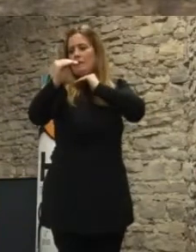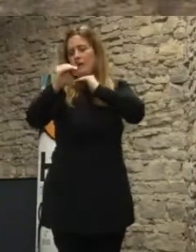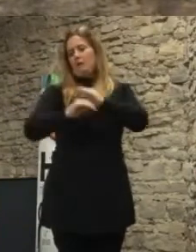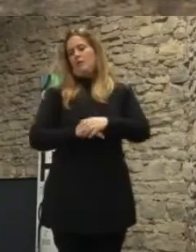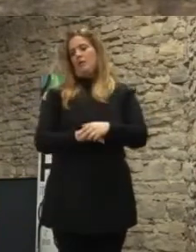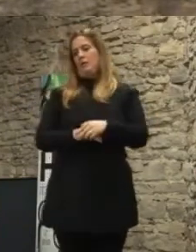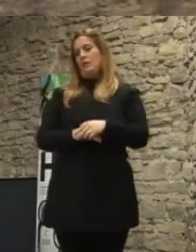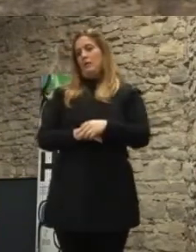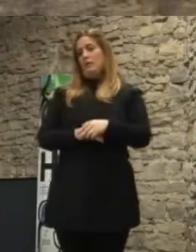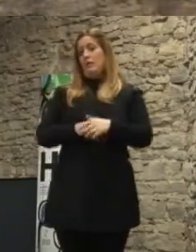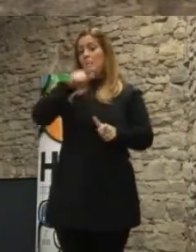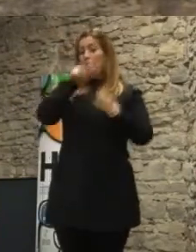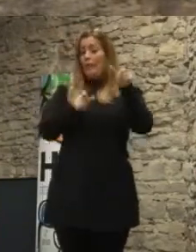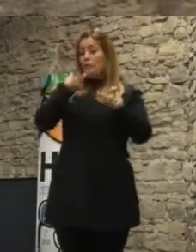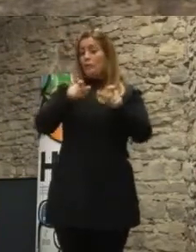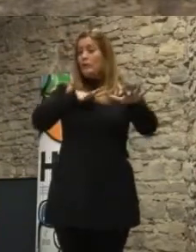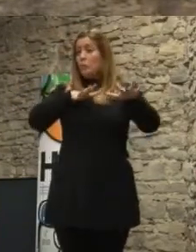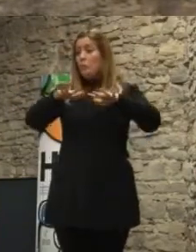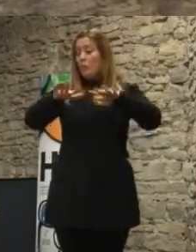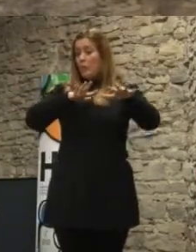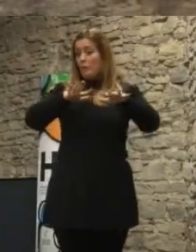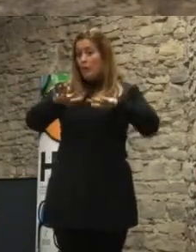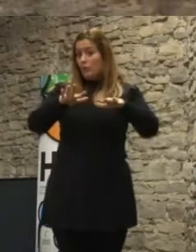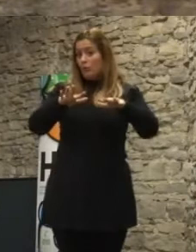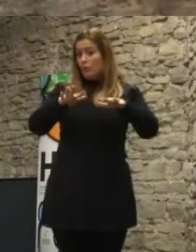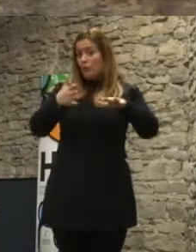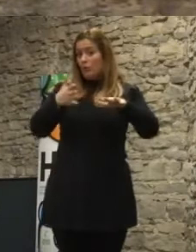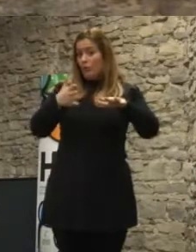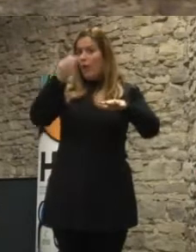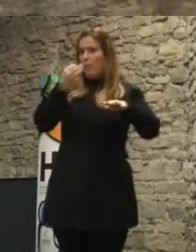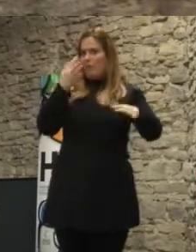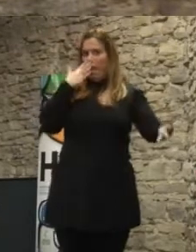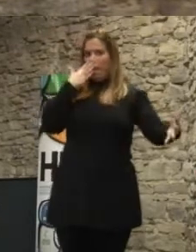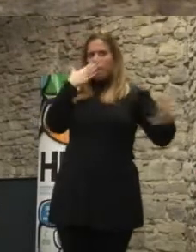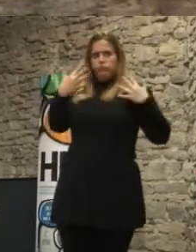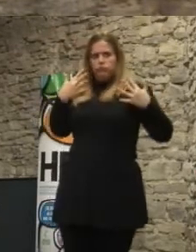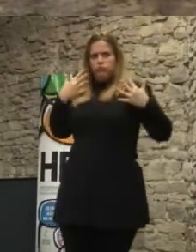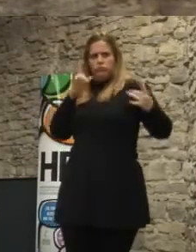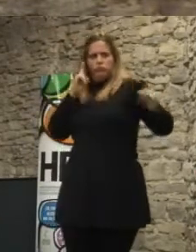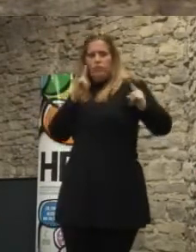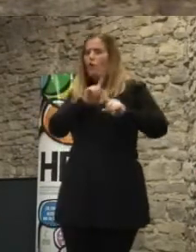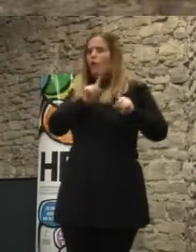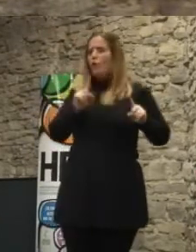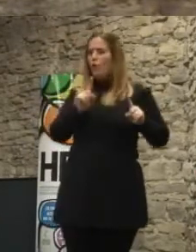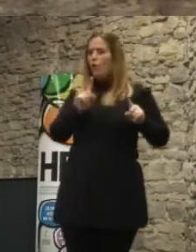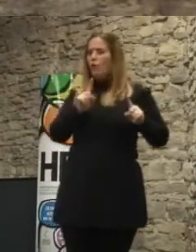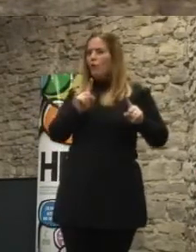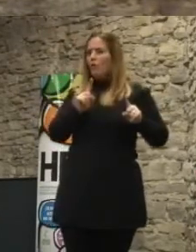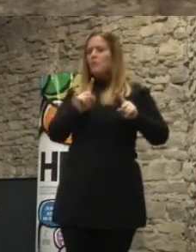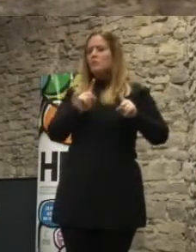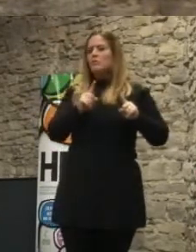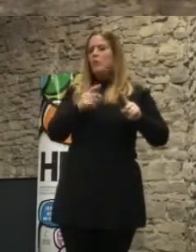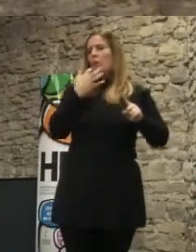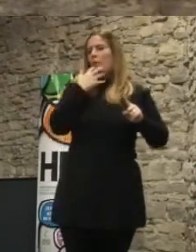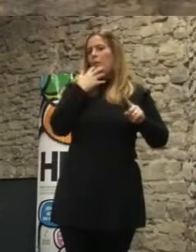Y ese movimiento de personas no tiene por qué ser dramático, no tiene por qué ser. Hay formas, pues, estrategias de juntas